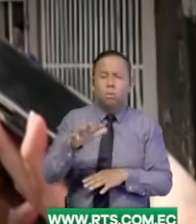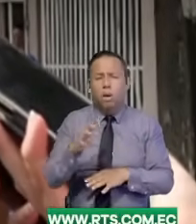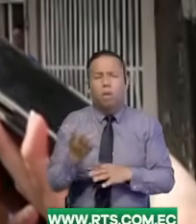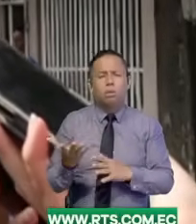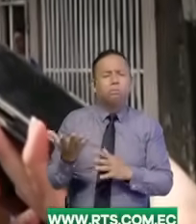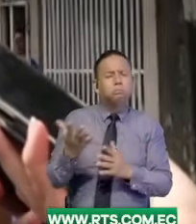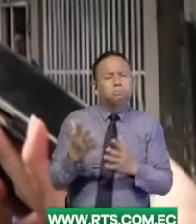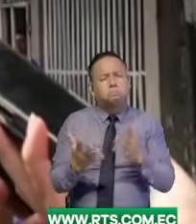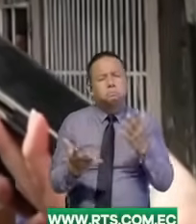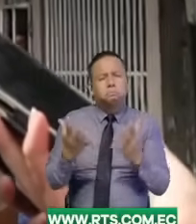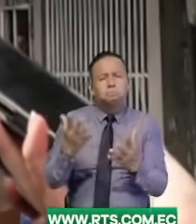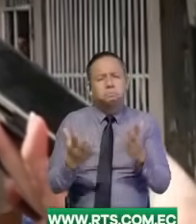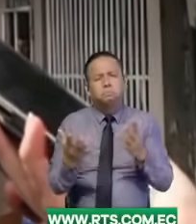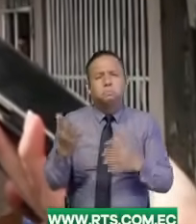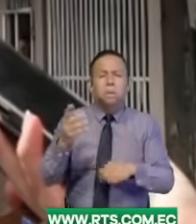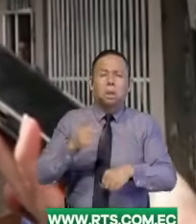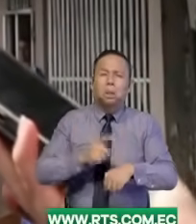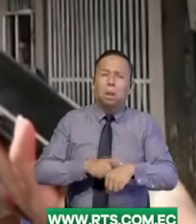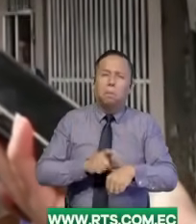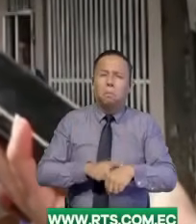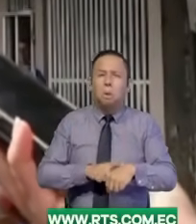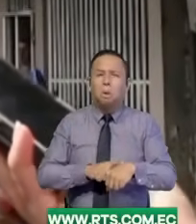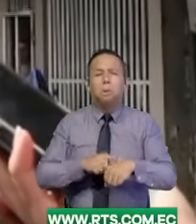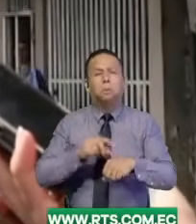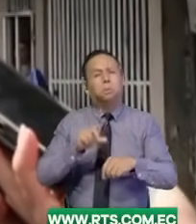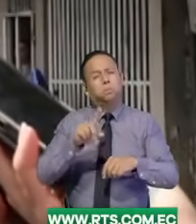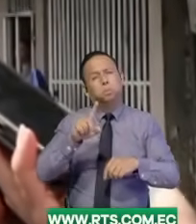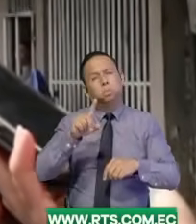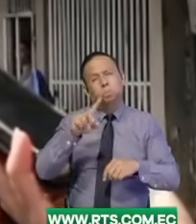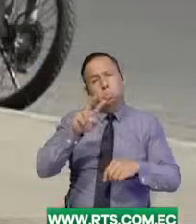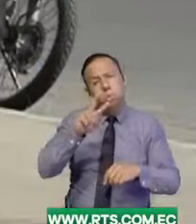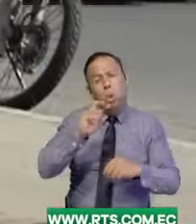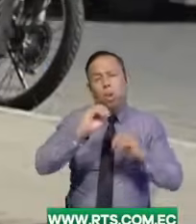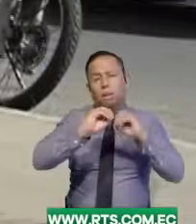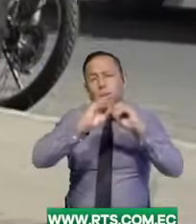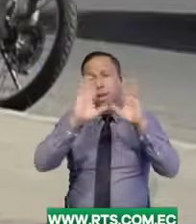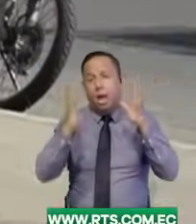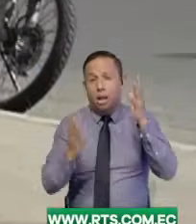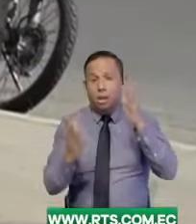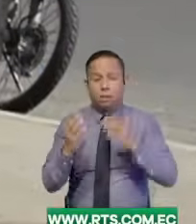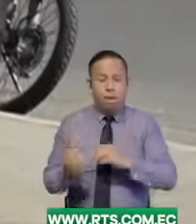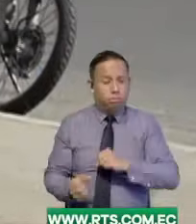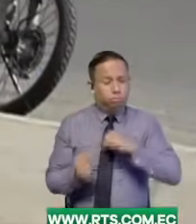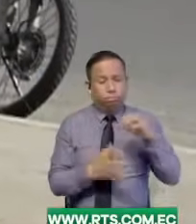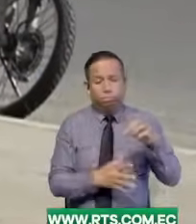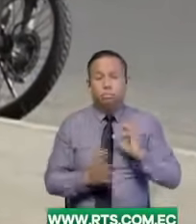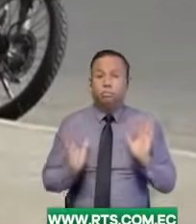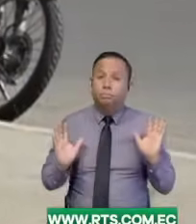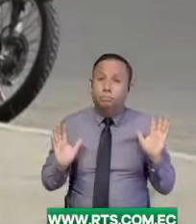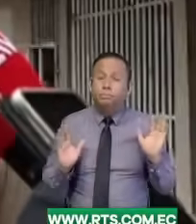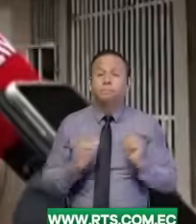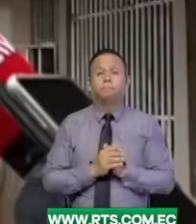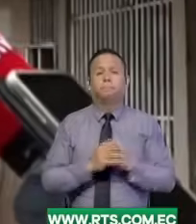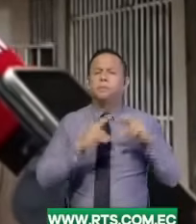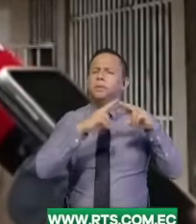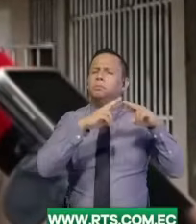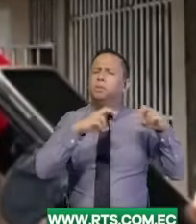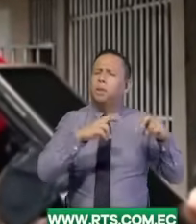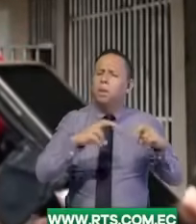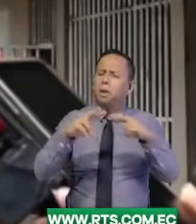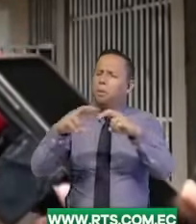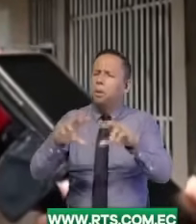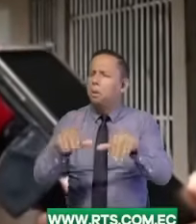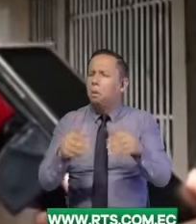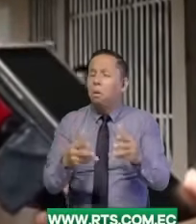sido aproximadamente a las 02 horas de la madrugada. Se investiga el móvil de este asesinato. Podría decir que puede